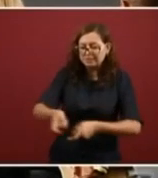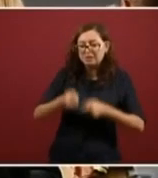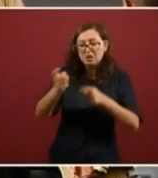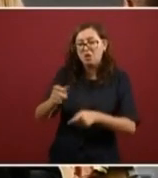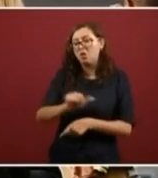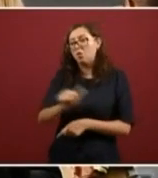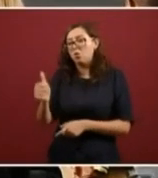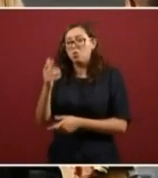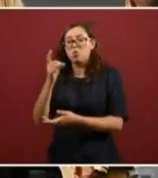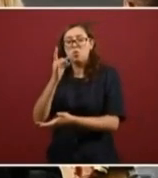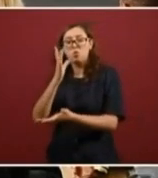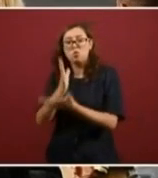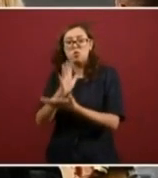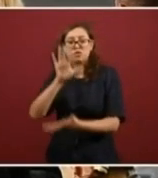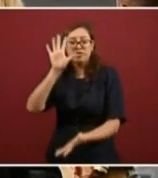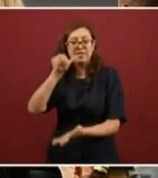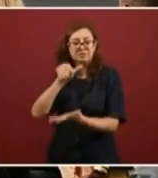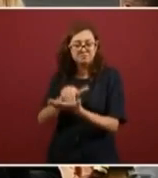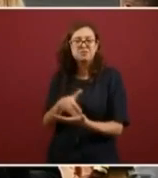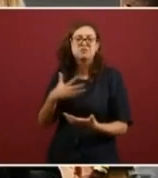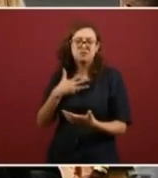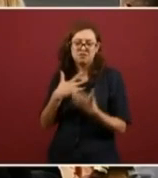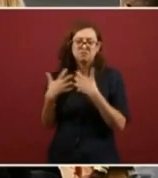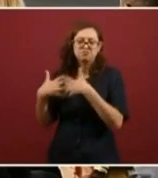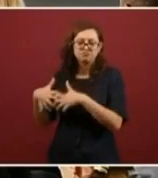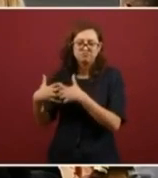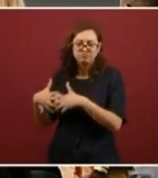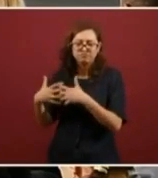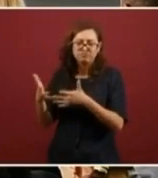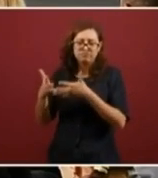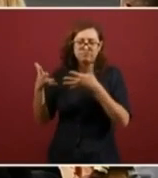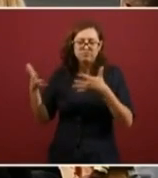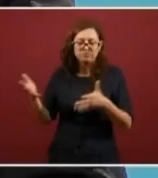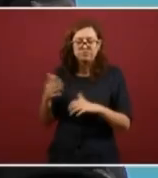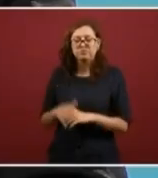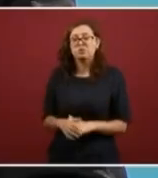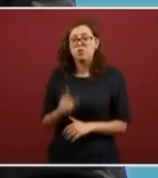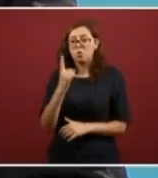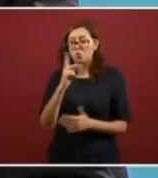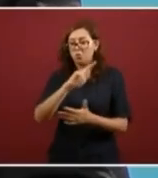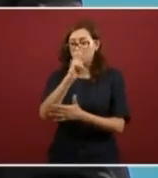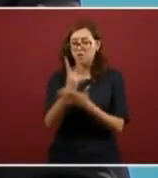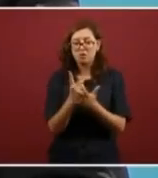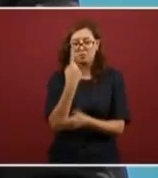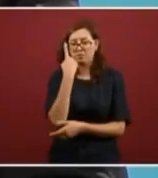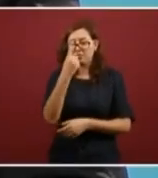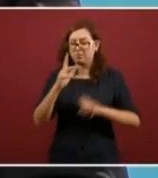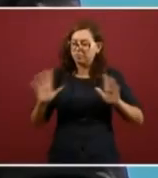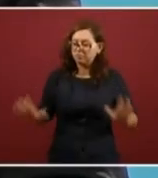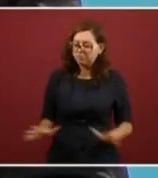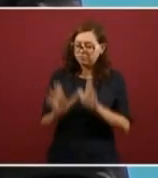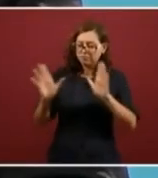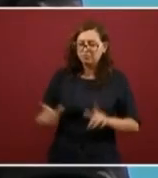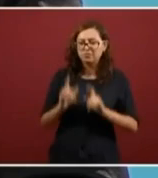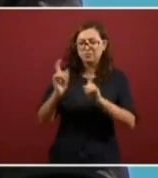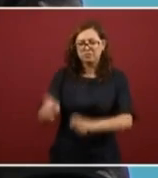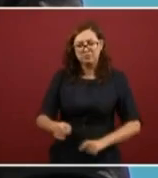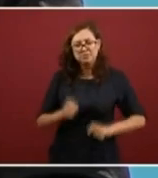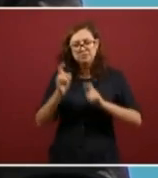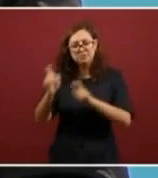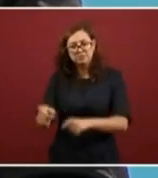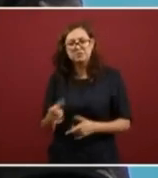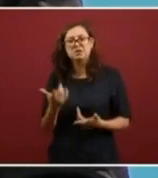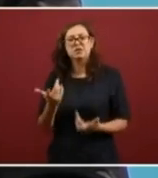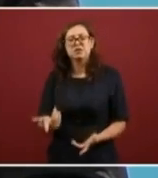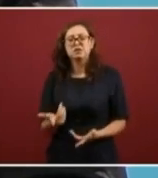industriales. Ese es el contexto en el cual estamos trabajando. Tenemos un solo programa, el programa de fomento de la productividad pesquera y acuícola,